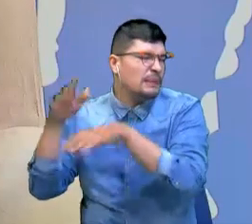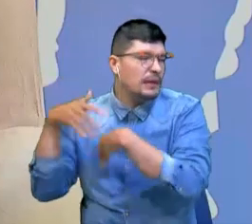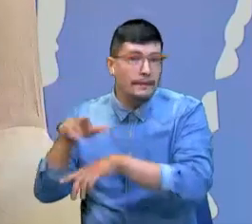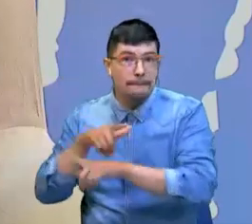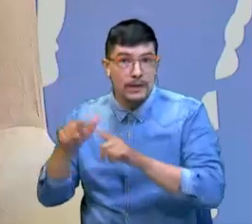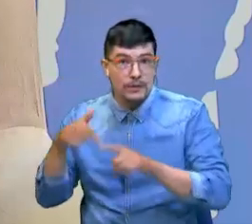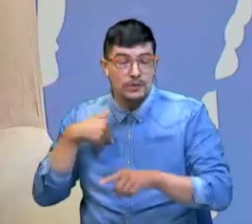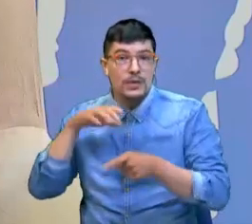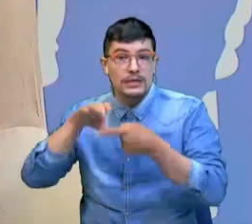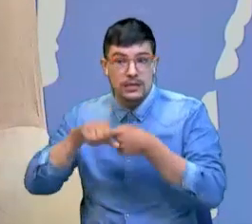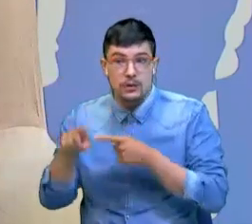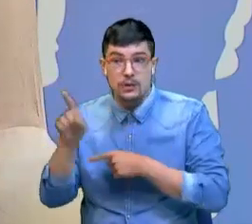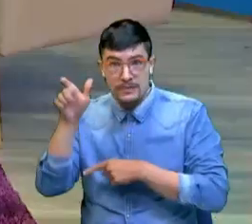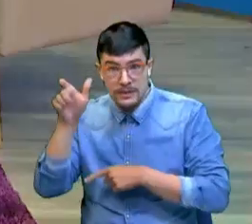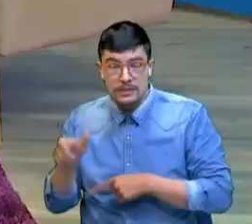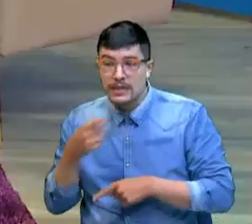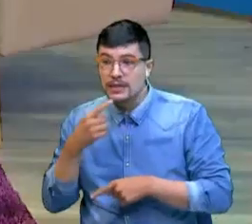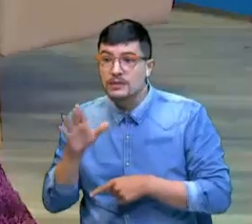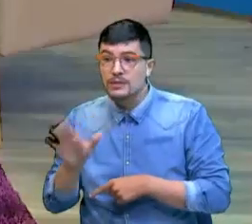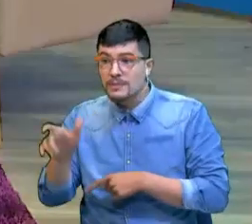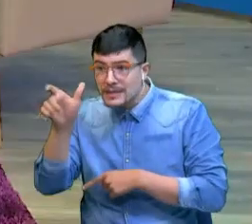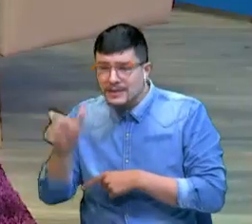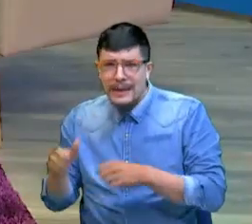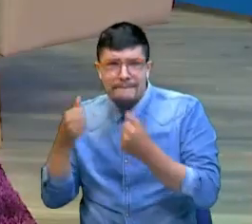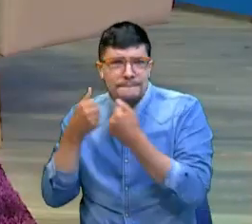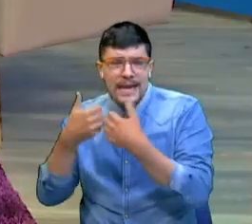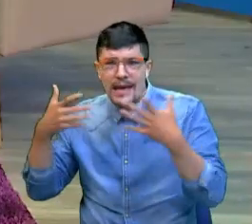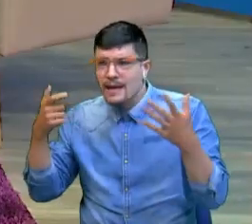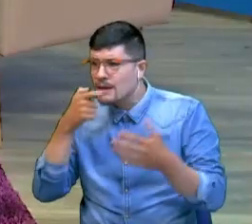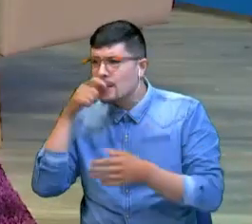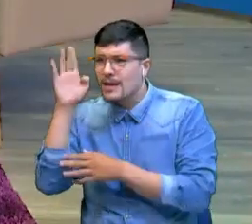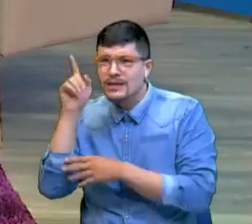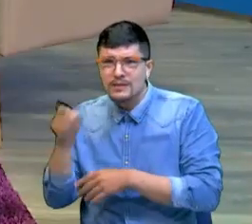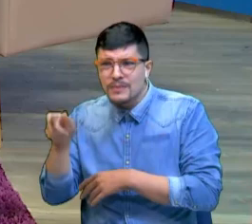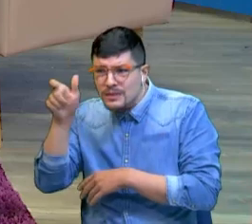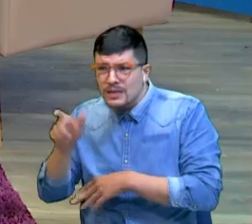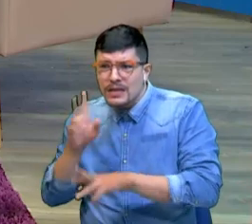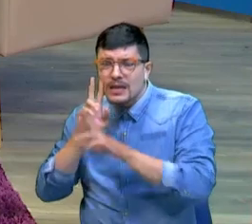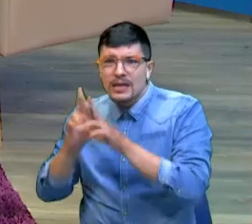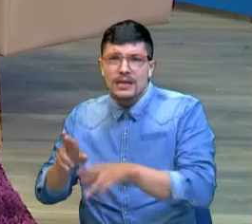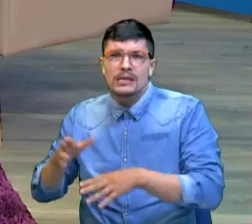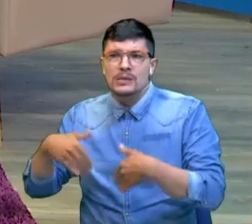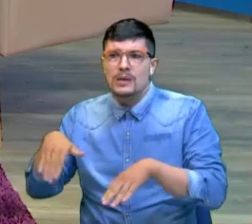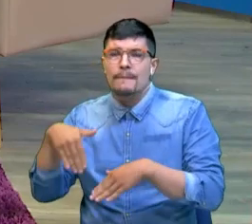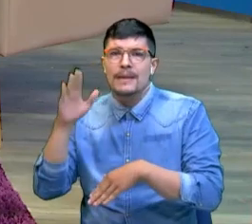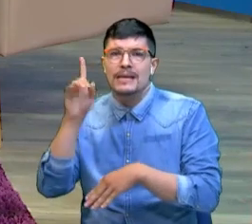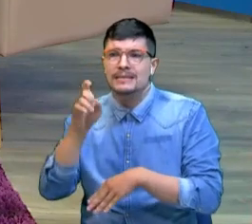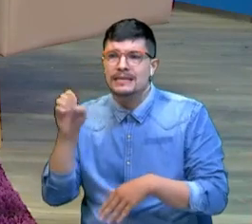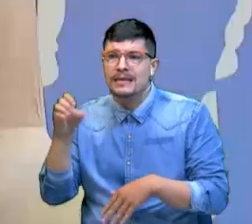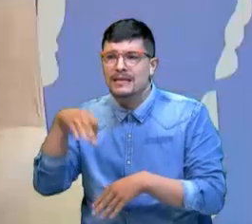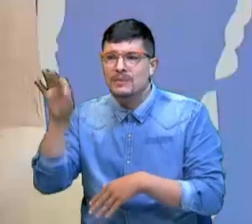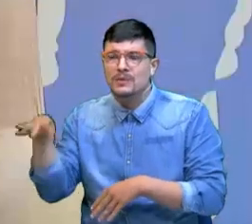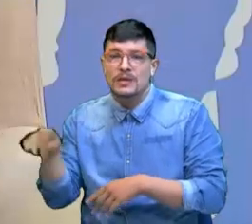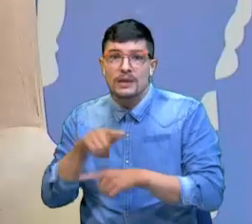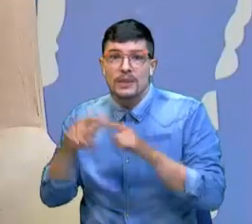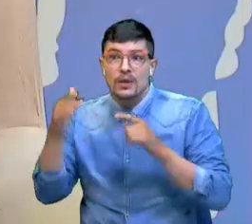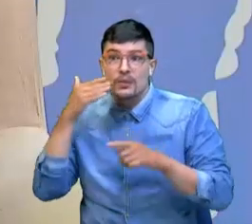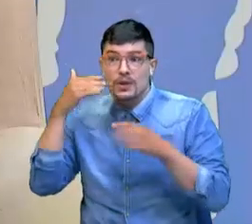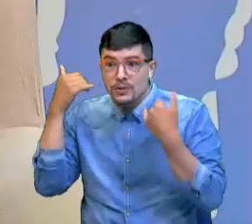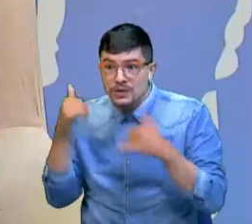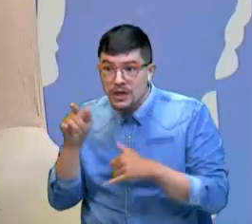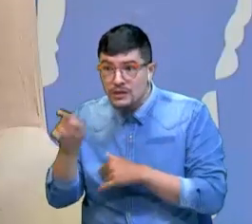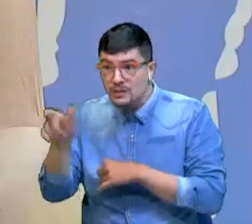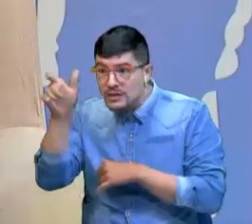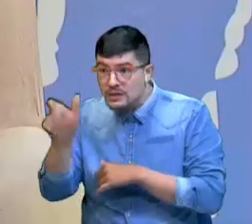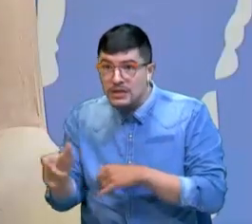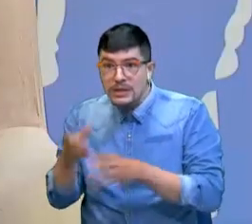uno. Una persona tuvo un accidente de tránsito, fue declarada inválida con más del 60% y cuando se fue